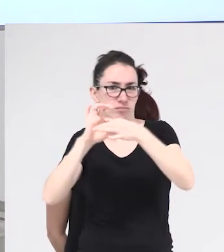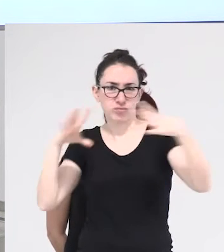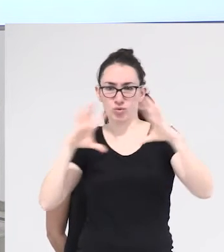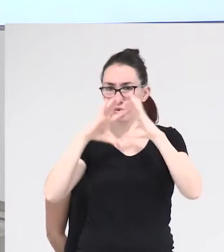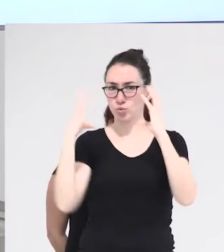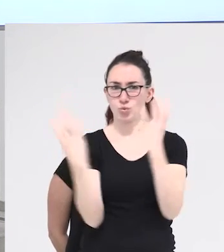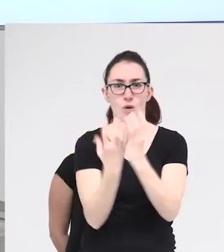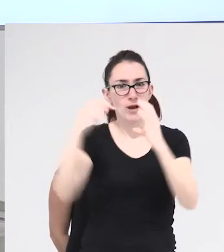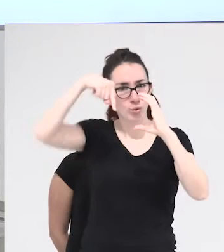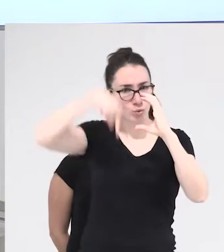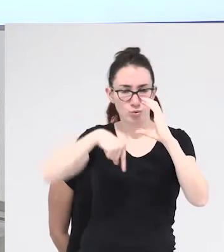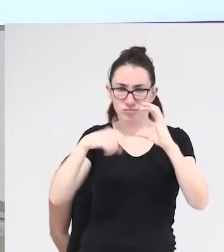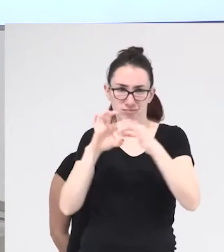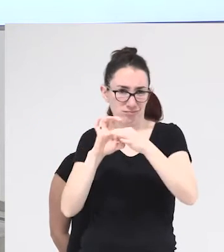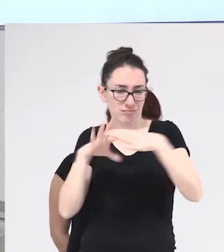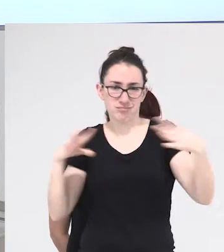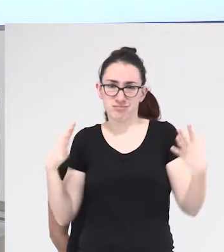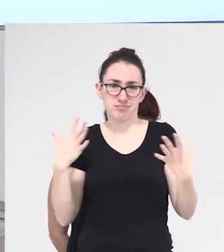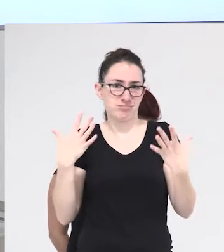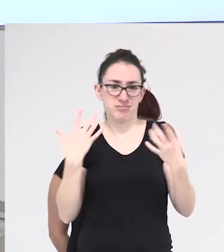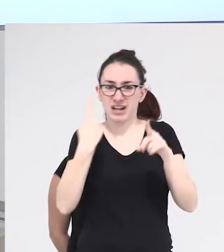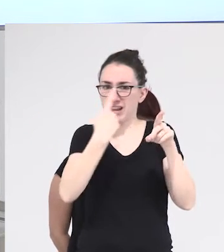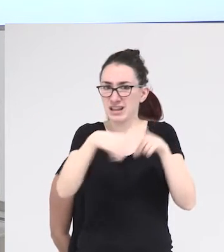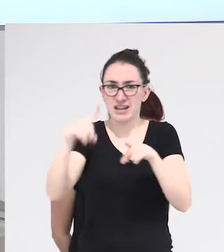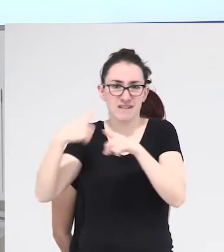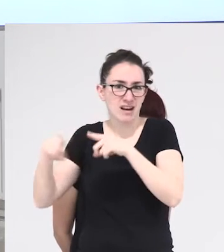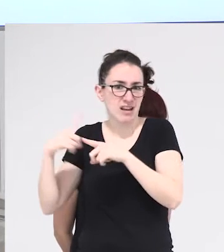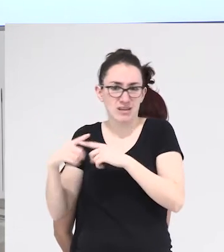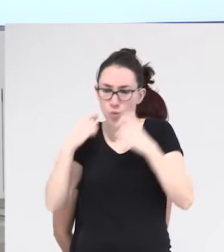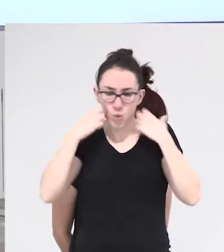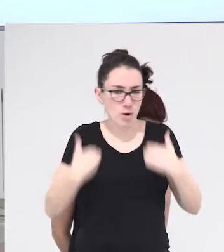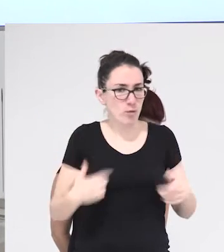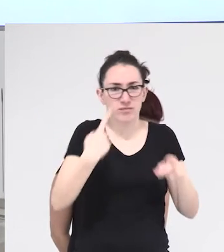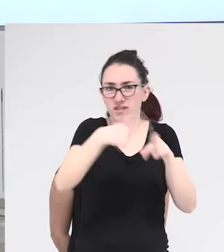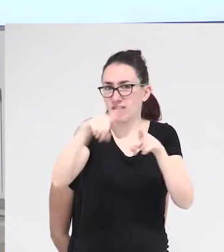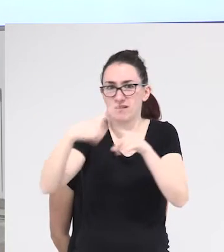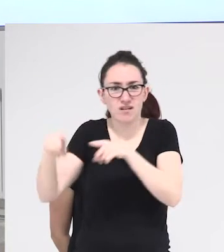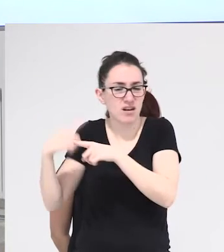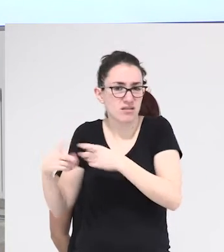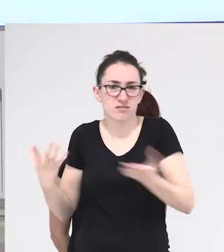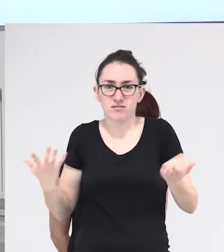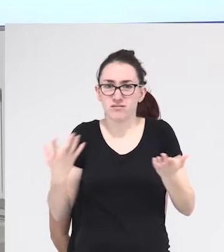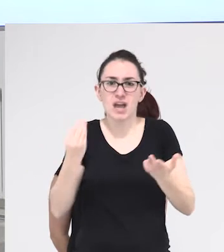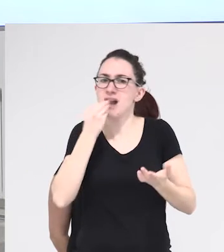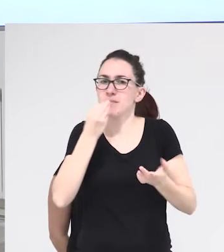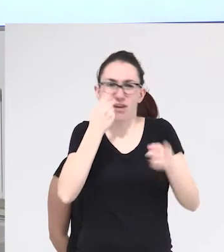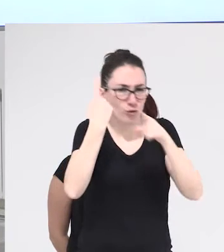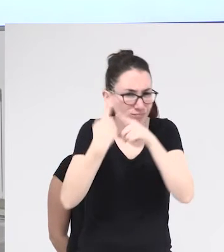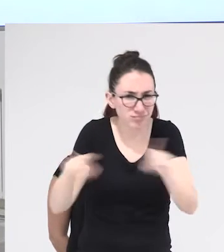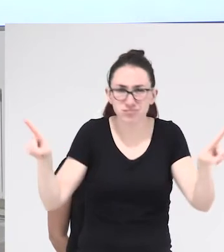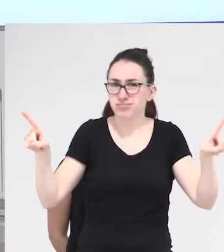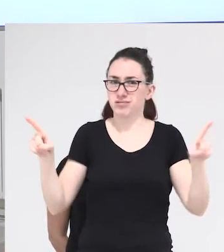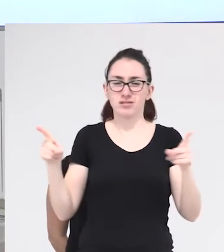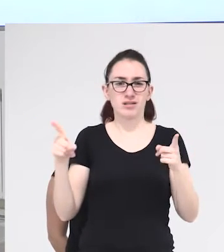global, con sus diferentes, con cuerpos distintos, con otras alimentaciones, con otra